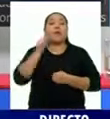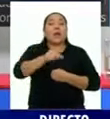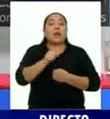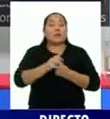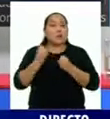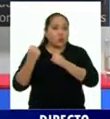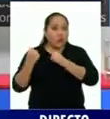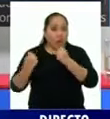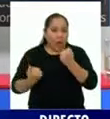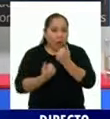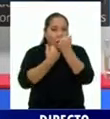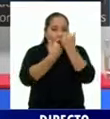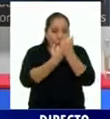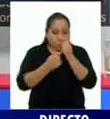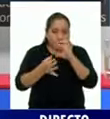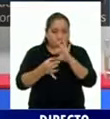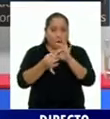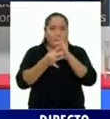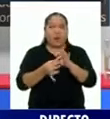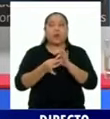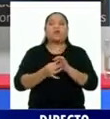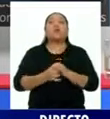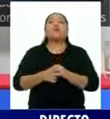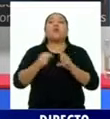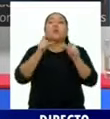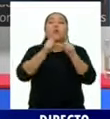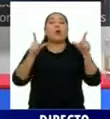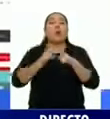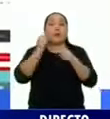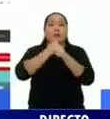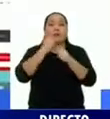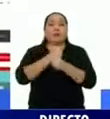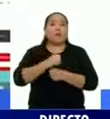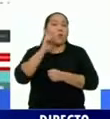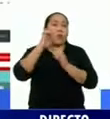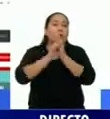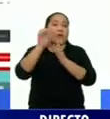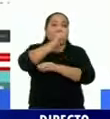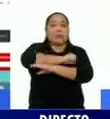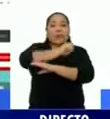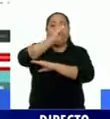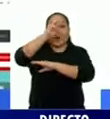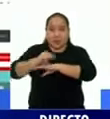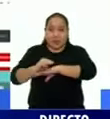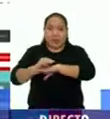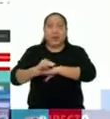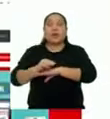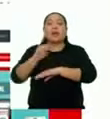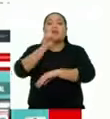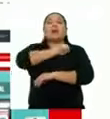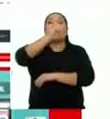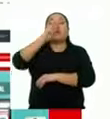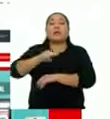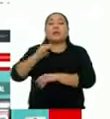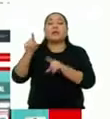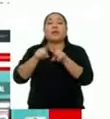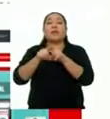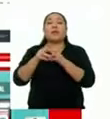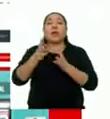con el fortalecimiento a los centros de empleo como los de San Martín e ICA, que se han inaugurado recientemente, y con la puesta en marcha de herramientas de